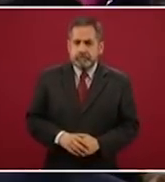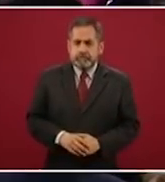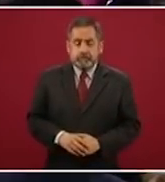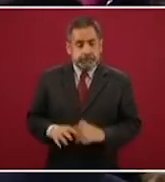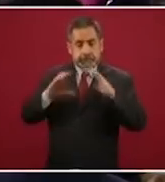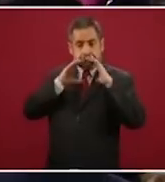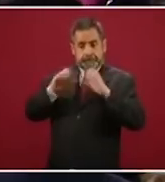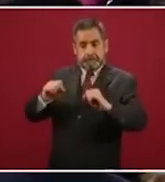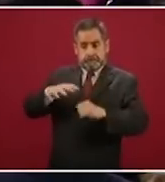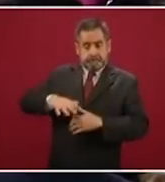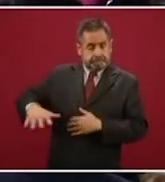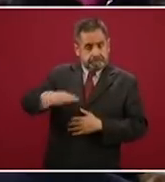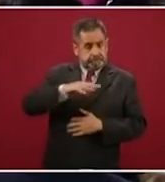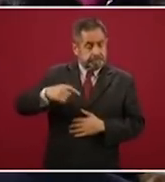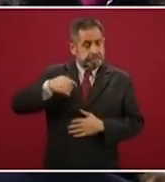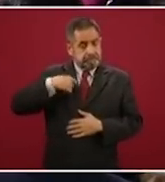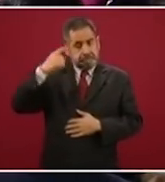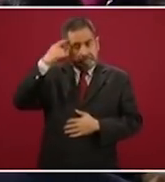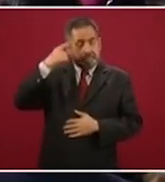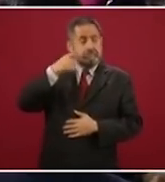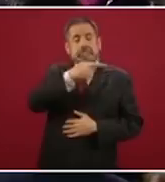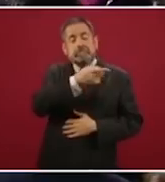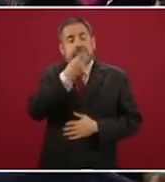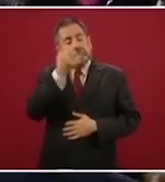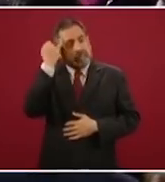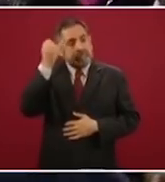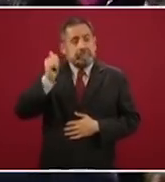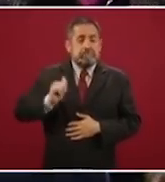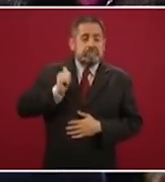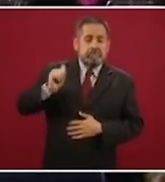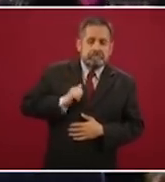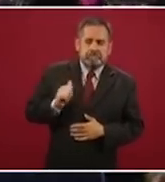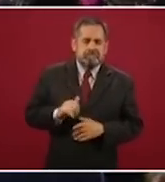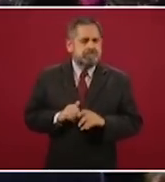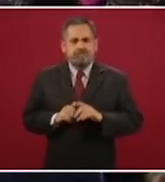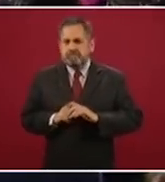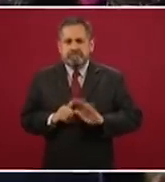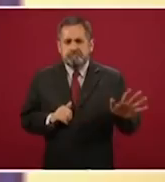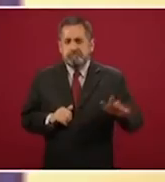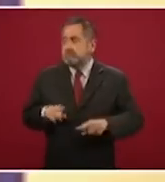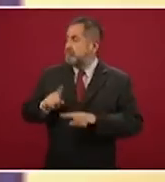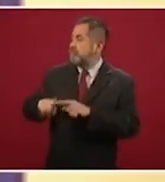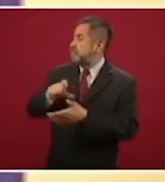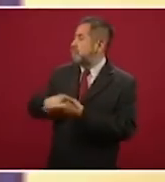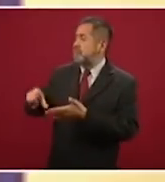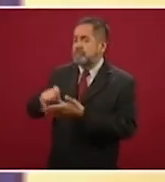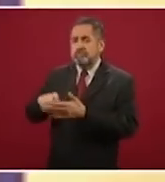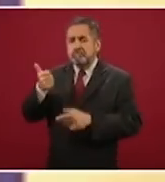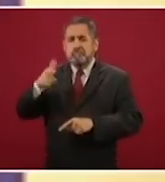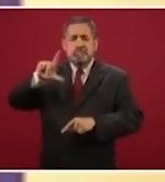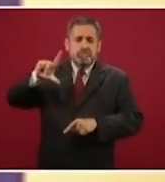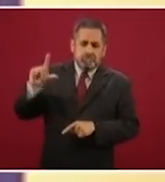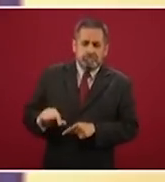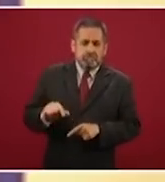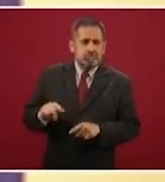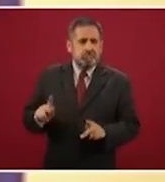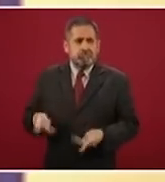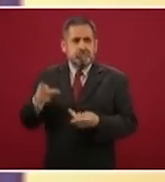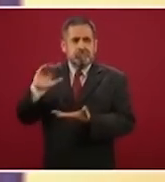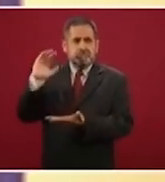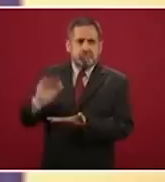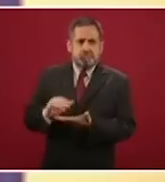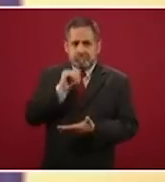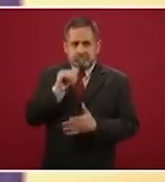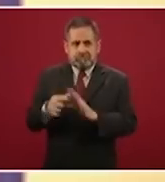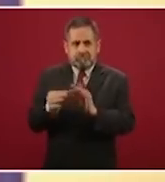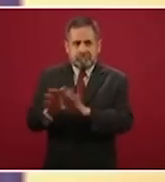fincas de que se cree que saqué ventaja, no ha habido quien las quisiese comprar con la rebaja de una tercera parte de su valor y yo